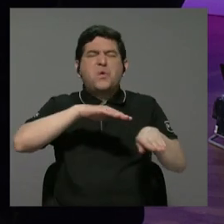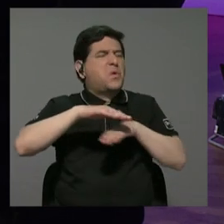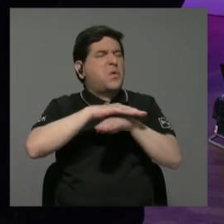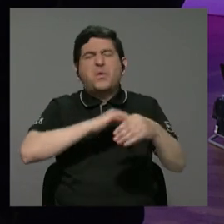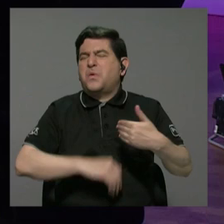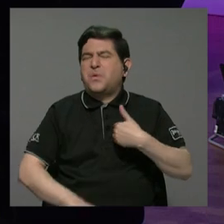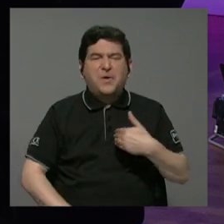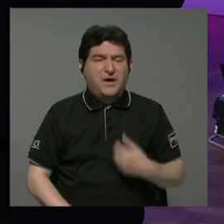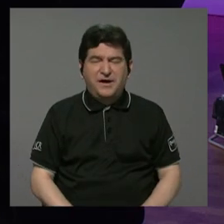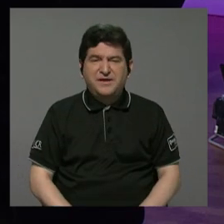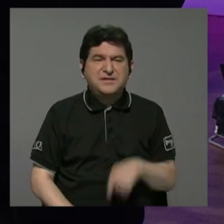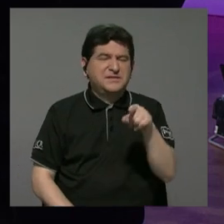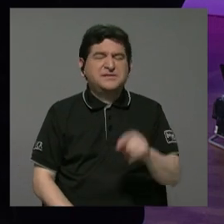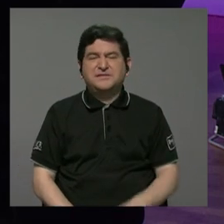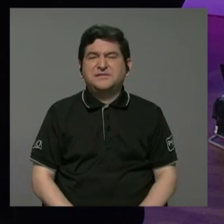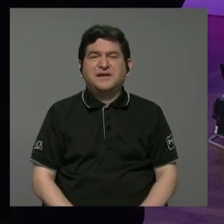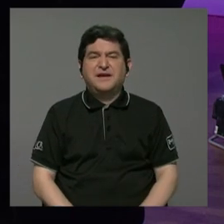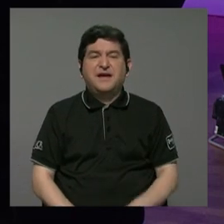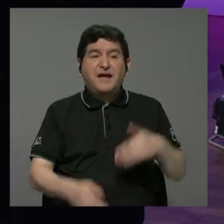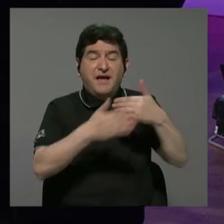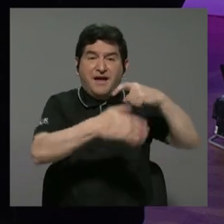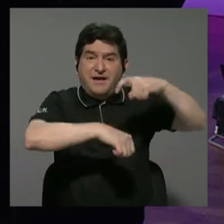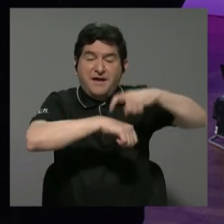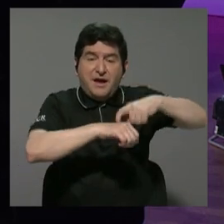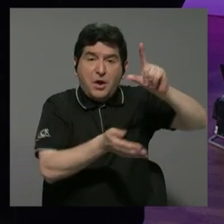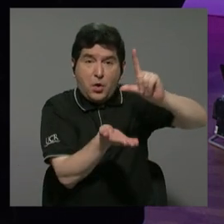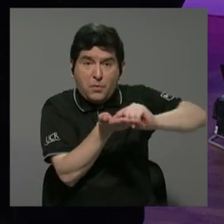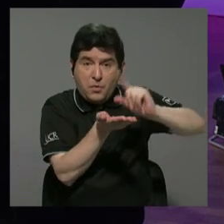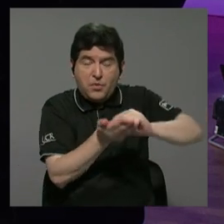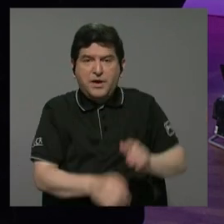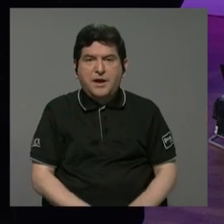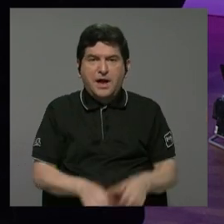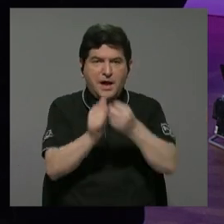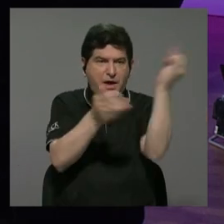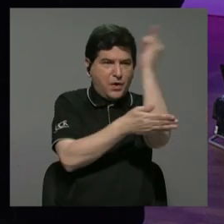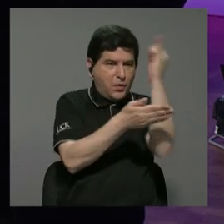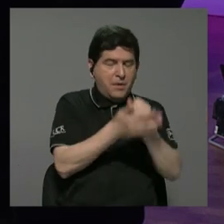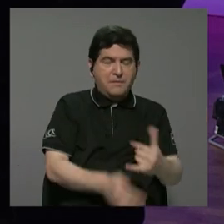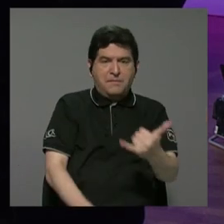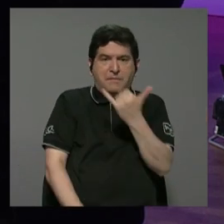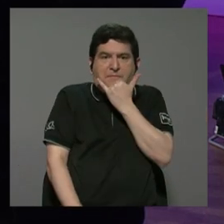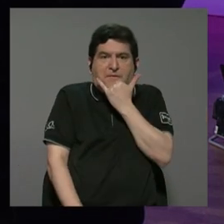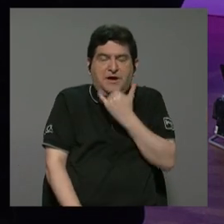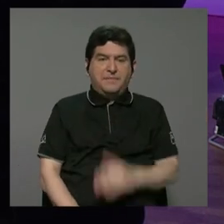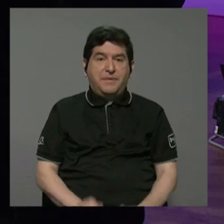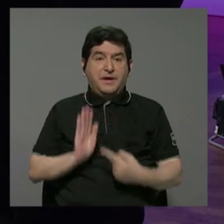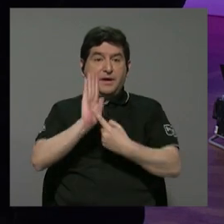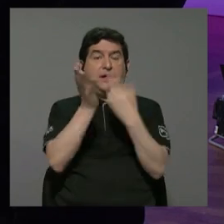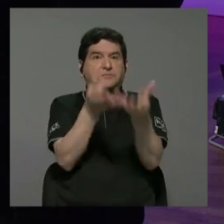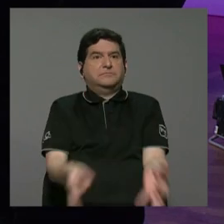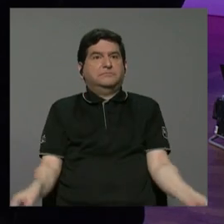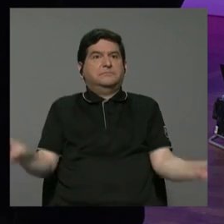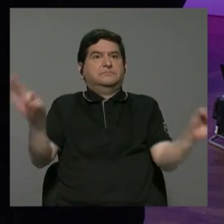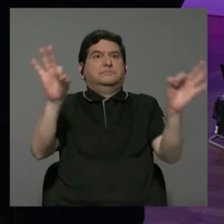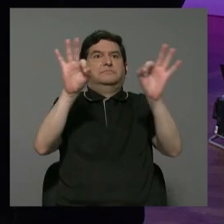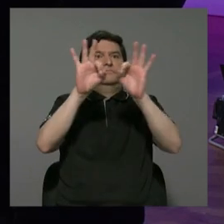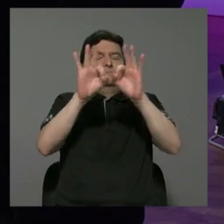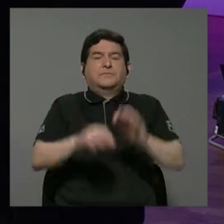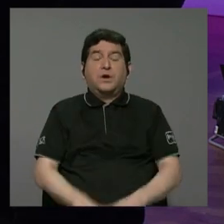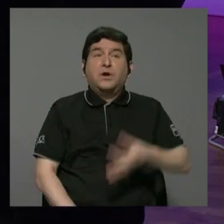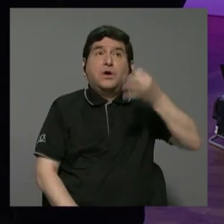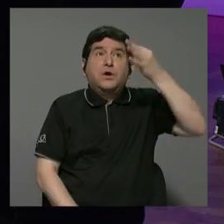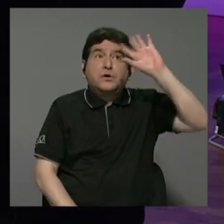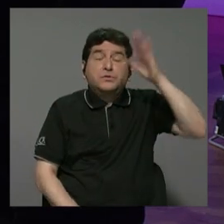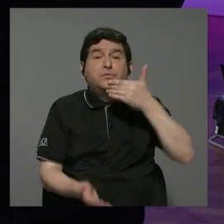sustento, incluso recientemente con la publicación de un mapa erróneo, ¿verdad?, en una presentación tan importante de